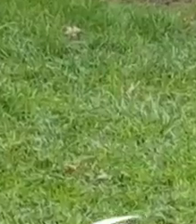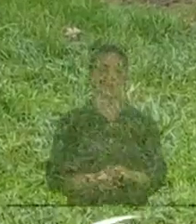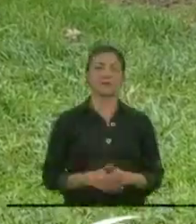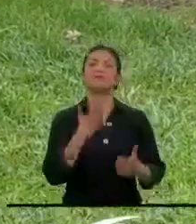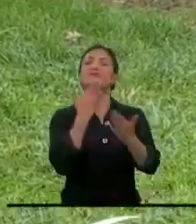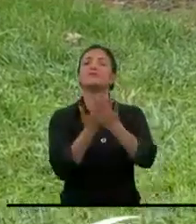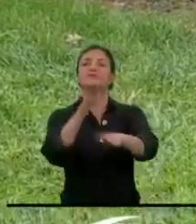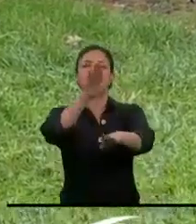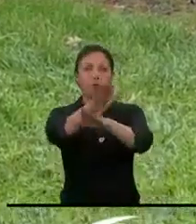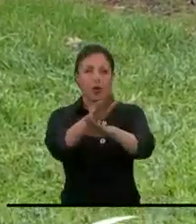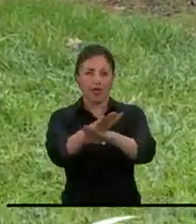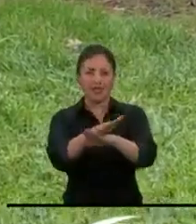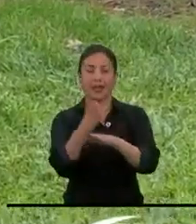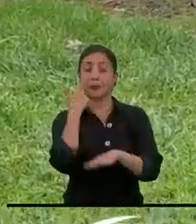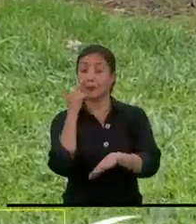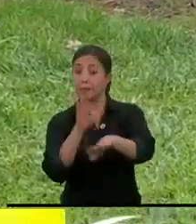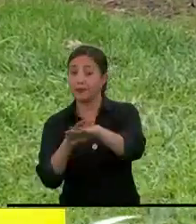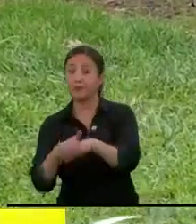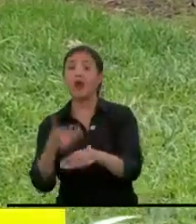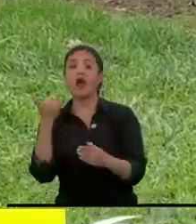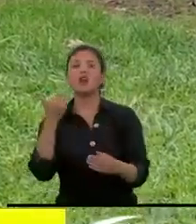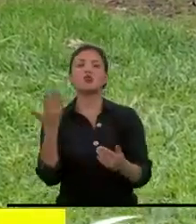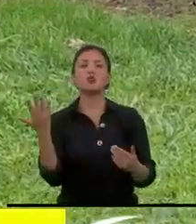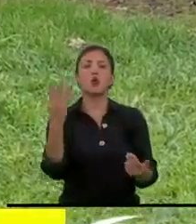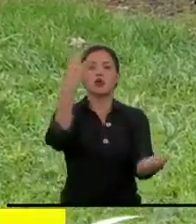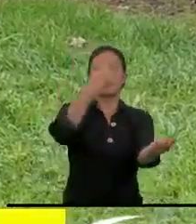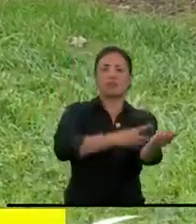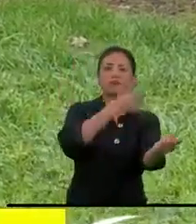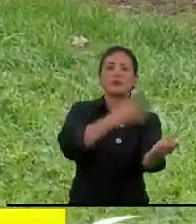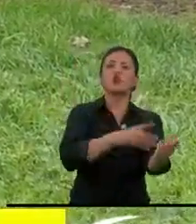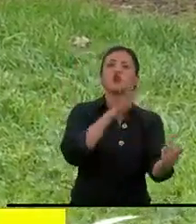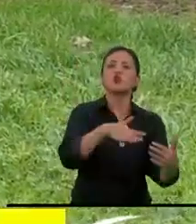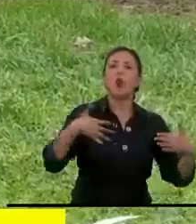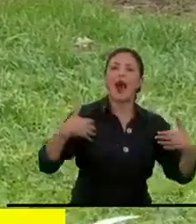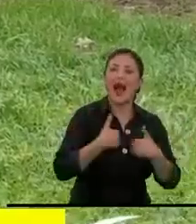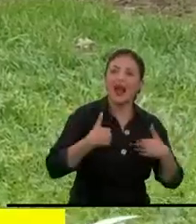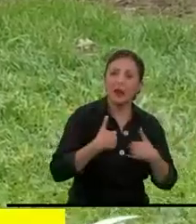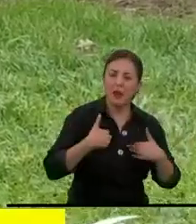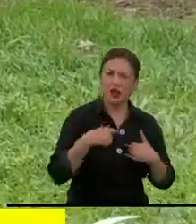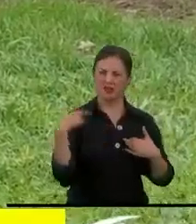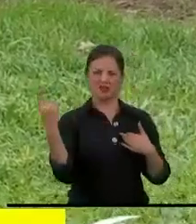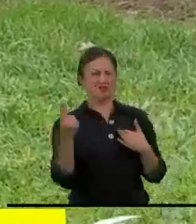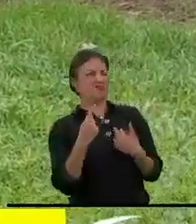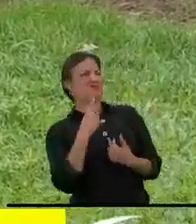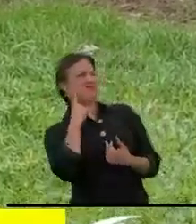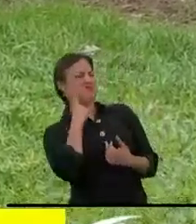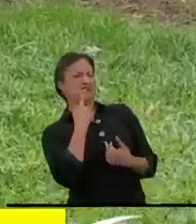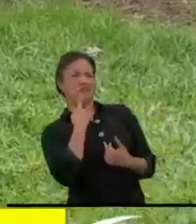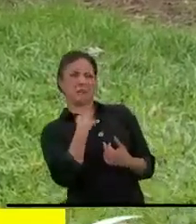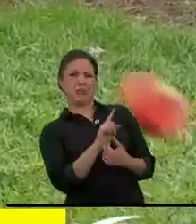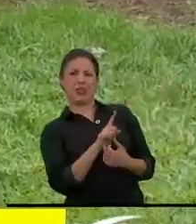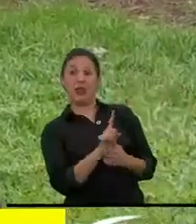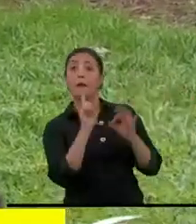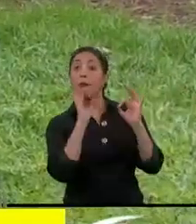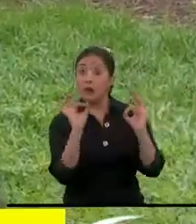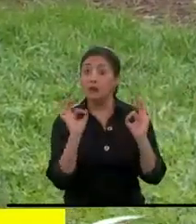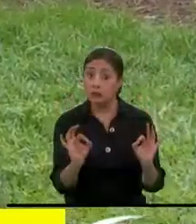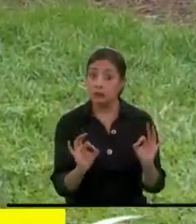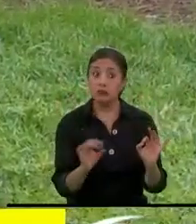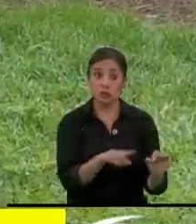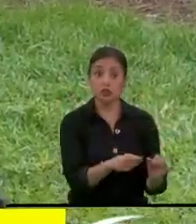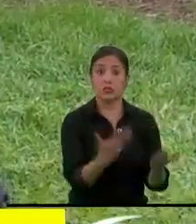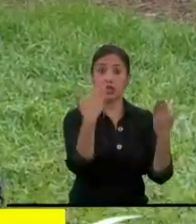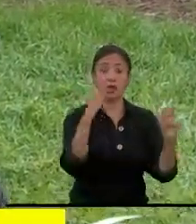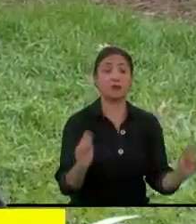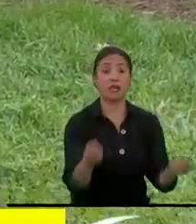Muy buenas tardes, oigan esto, transfusiones sanguíneas en medicina veterinaria para muchos puede sonar extraño, lo cierto es que salva